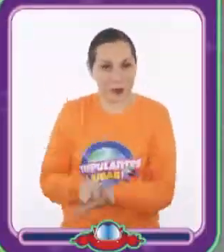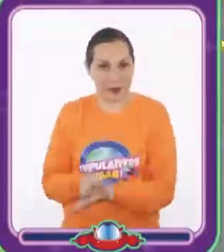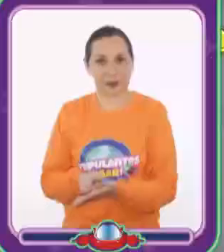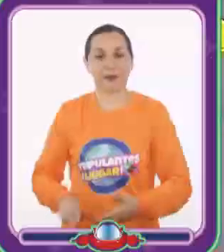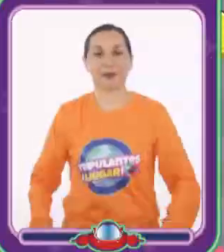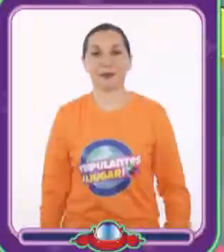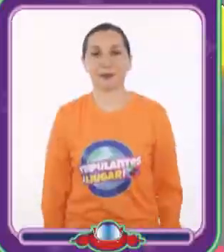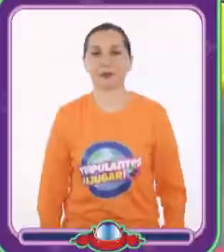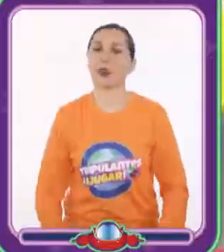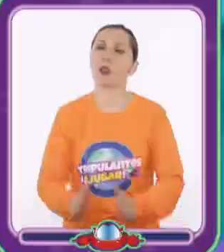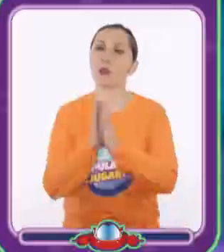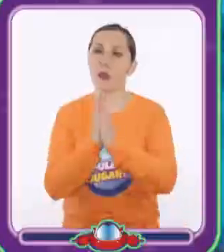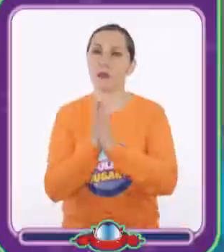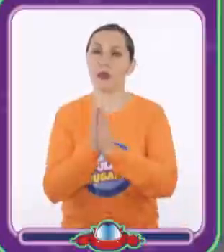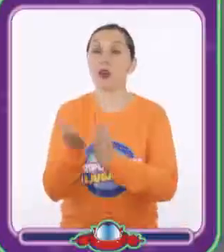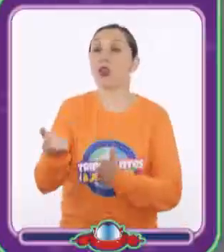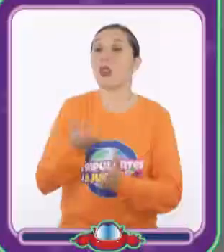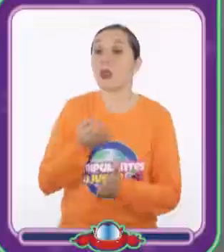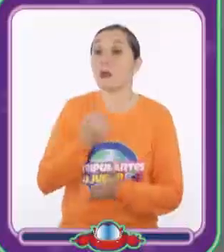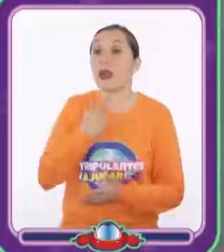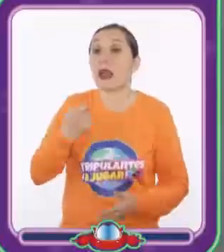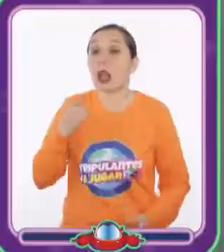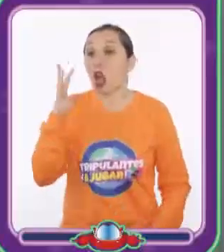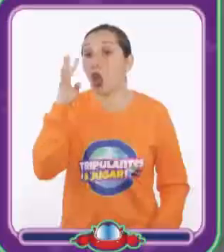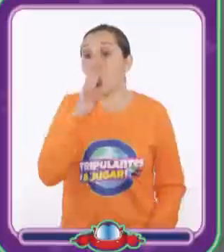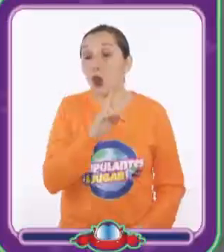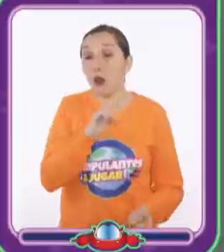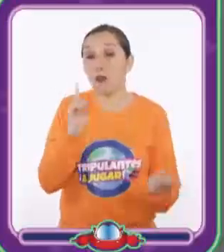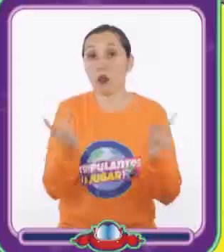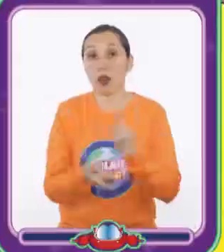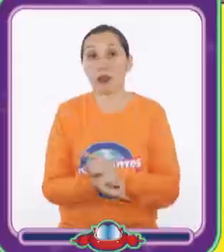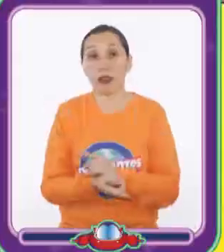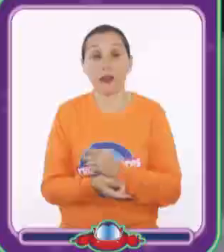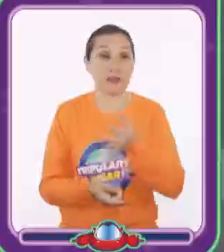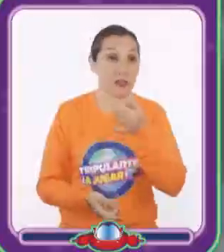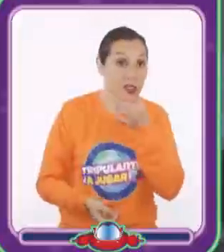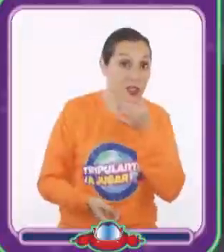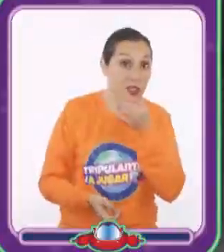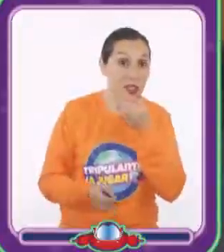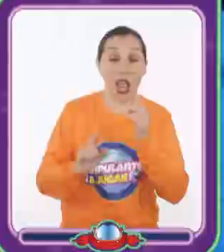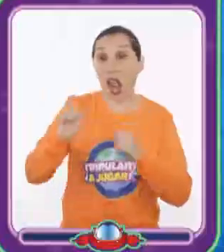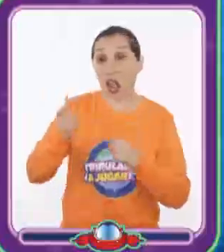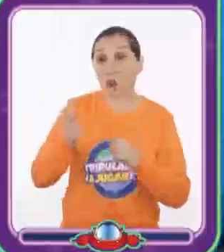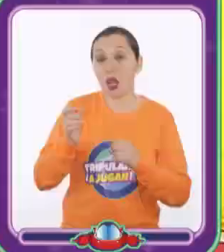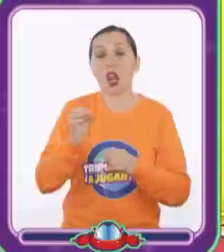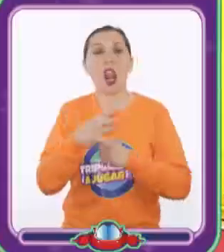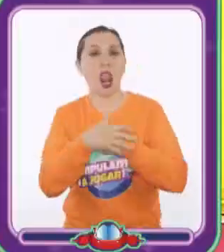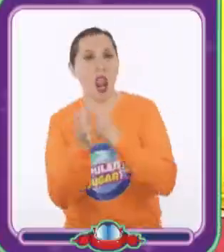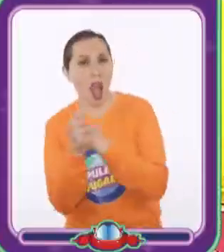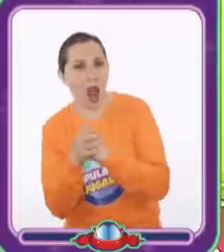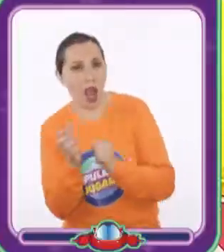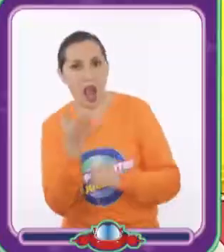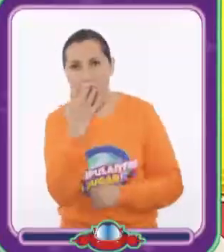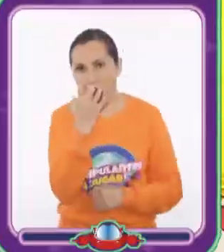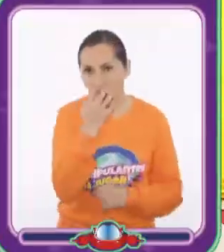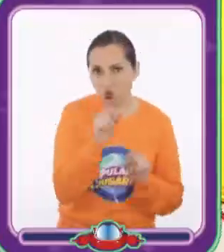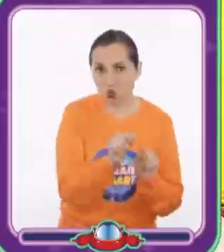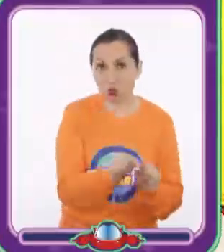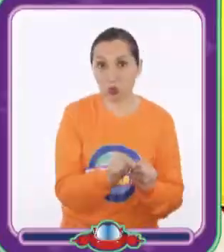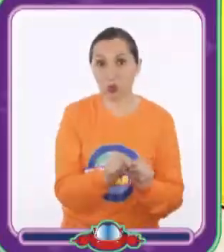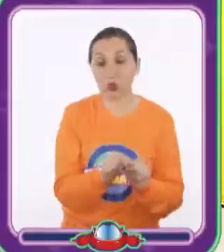un cojín. Por favor, tripulación, díganme, ¿qué color de cojín damos vuelta? Este. Gaspar dice el naranjo. ¿Qué